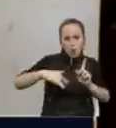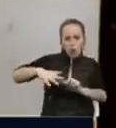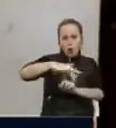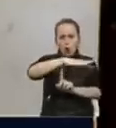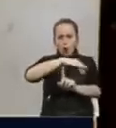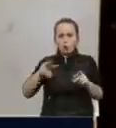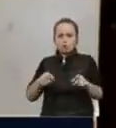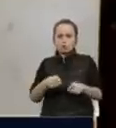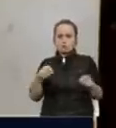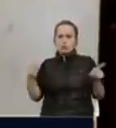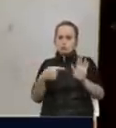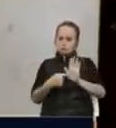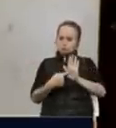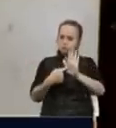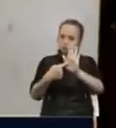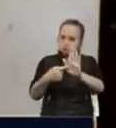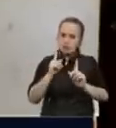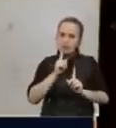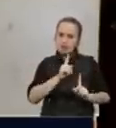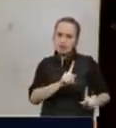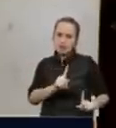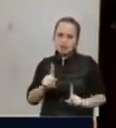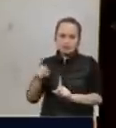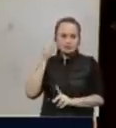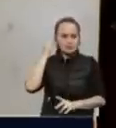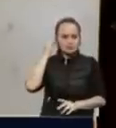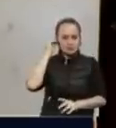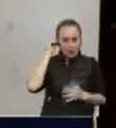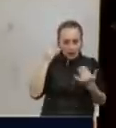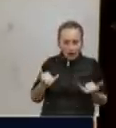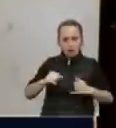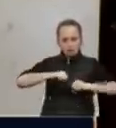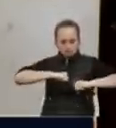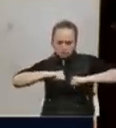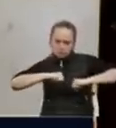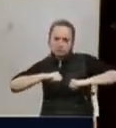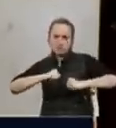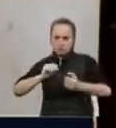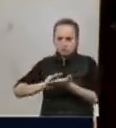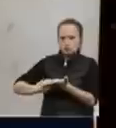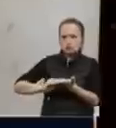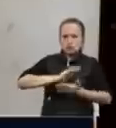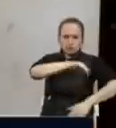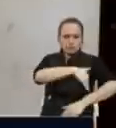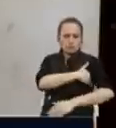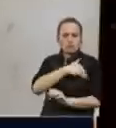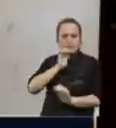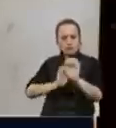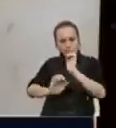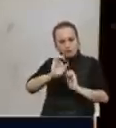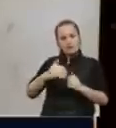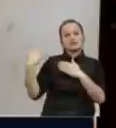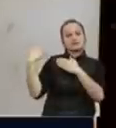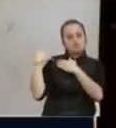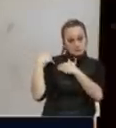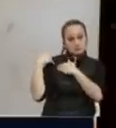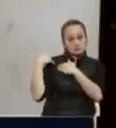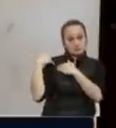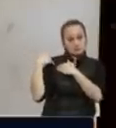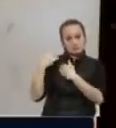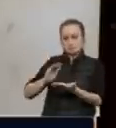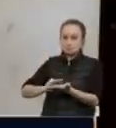menos amplio de lo que estamos haciendo al frente del Ministerio de Defensa,